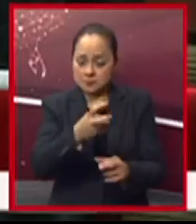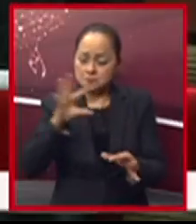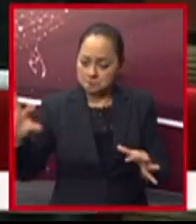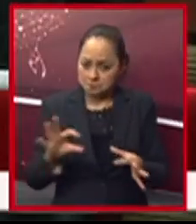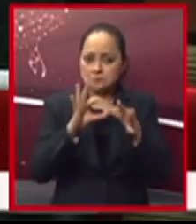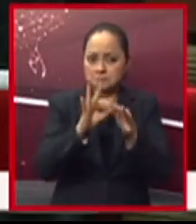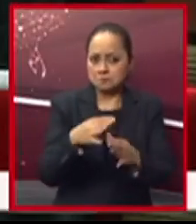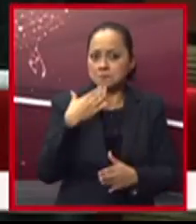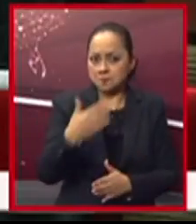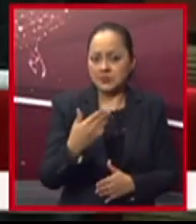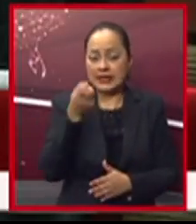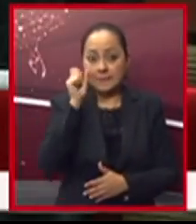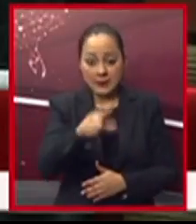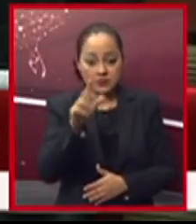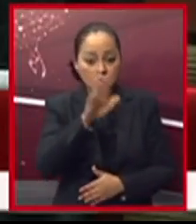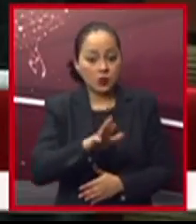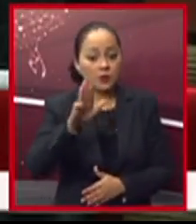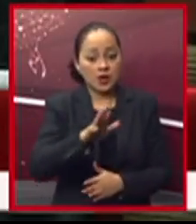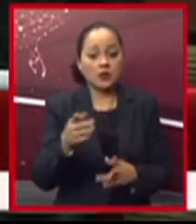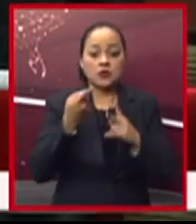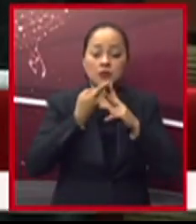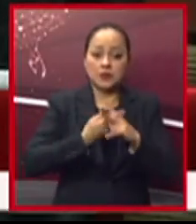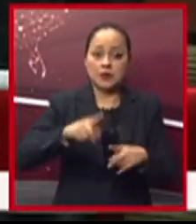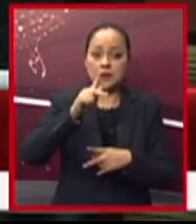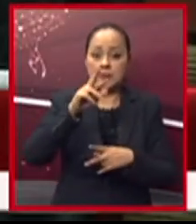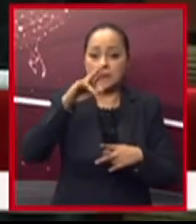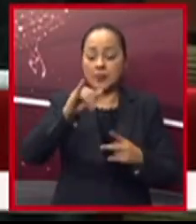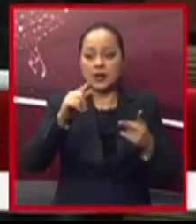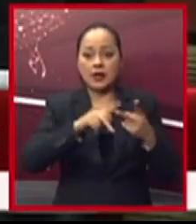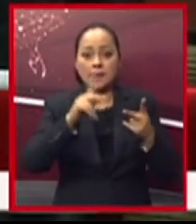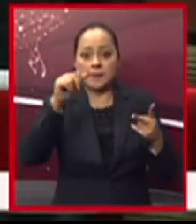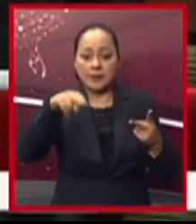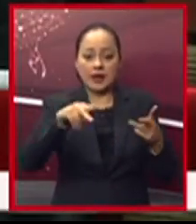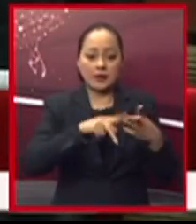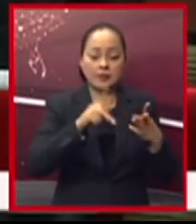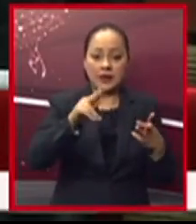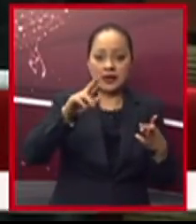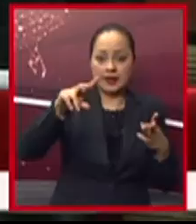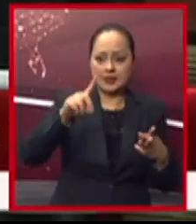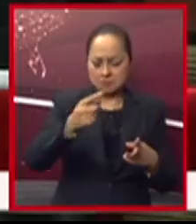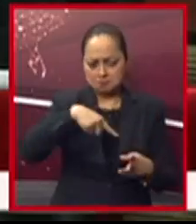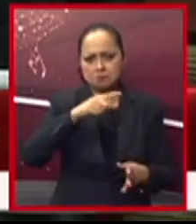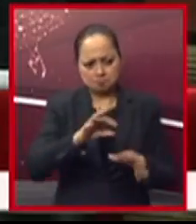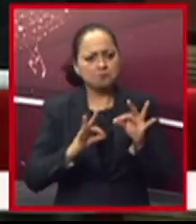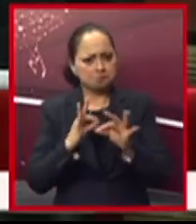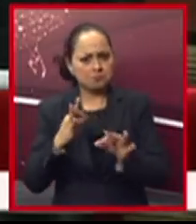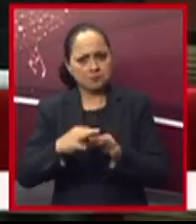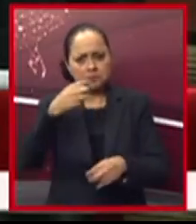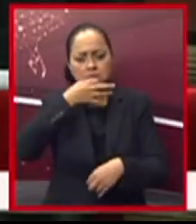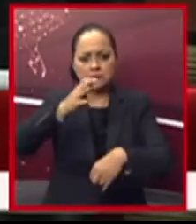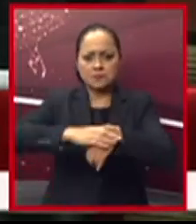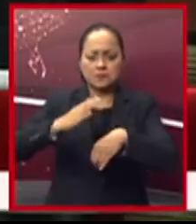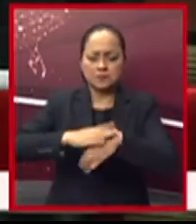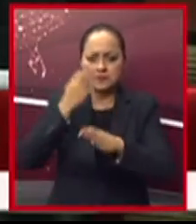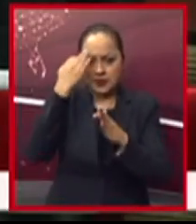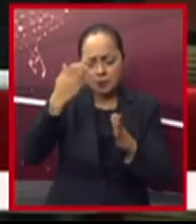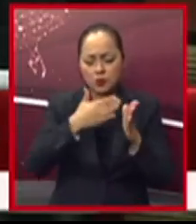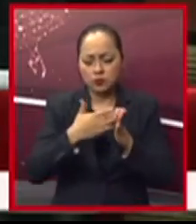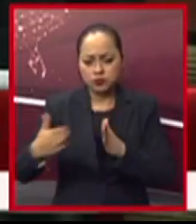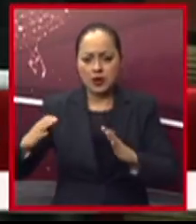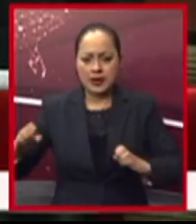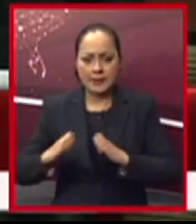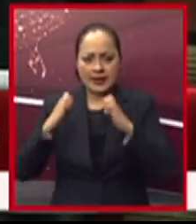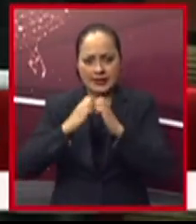adecuado, ese miércoles estaría el PRI, el PAN y el PRD conformes con convocar un periodo extraordinario para antes